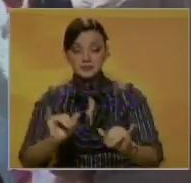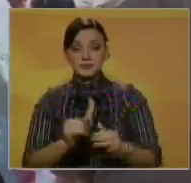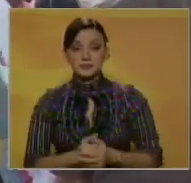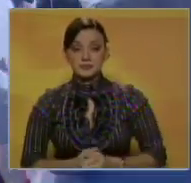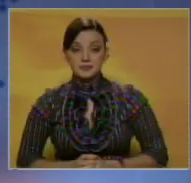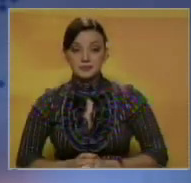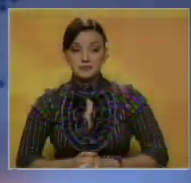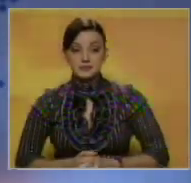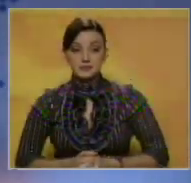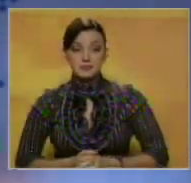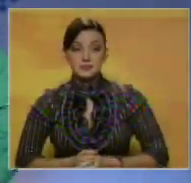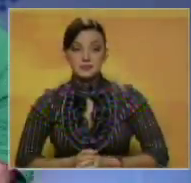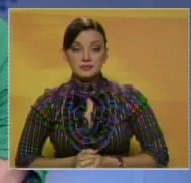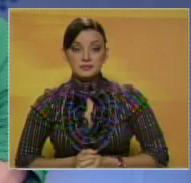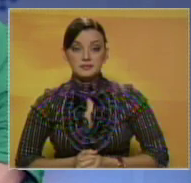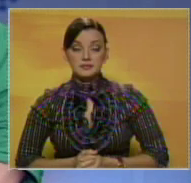Venevisión.